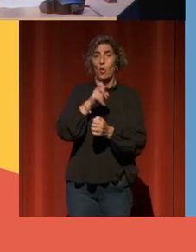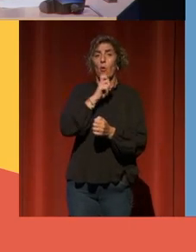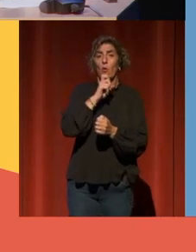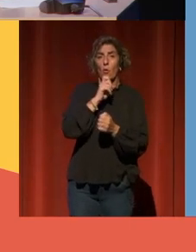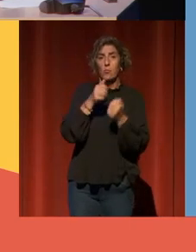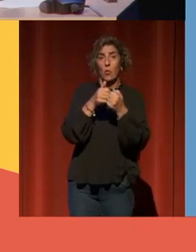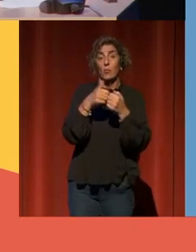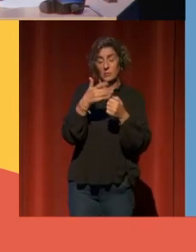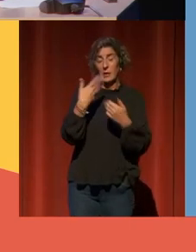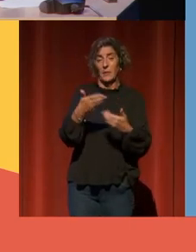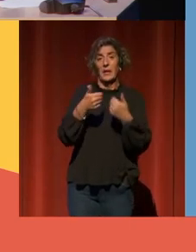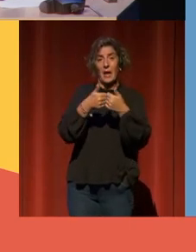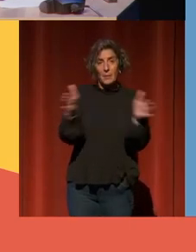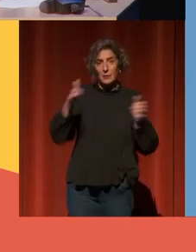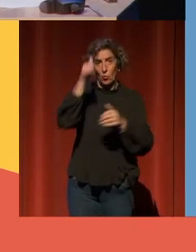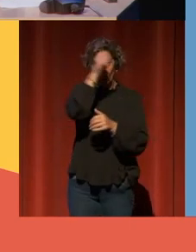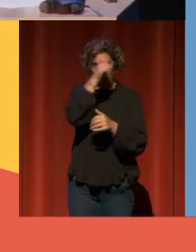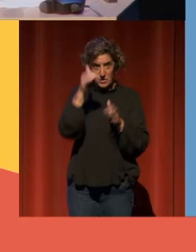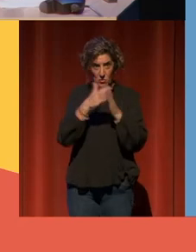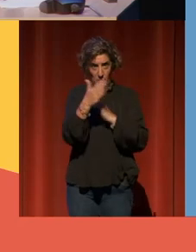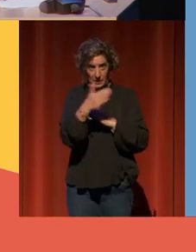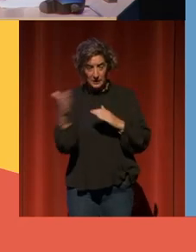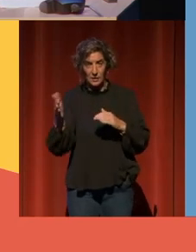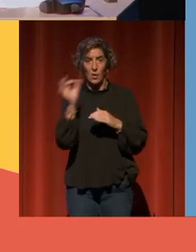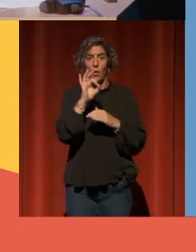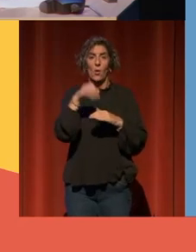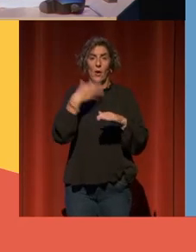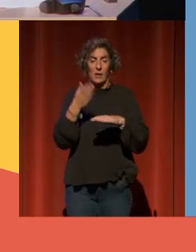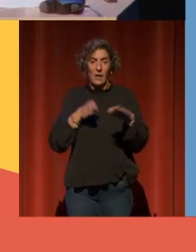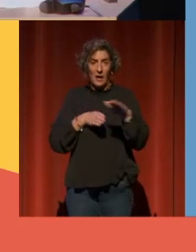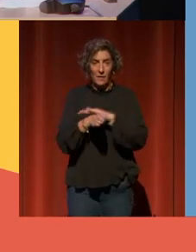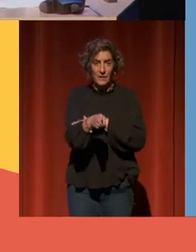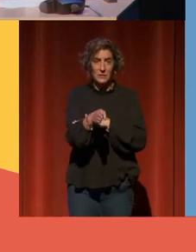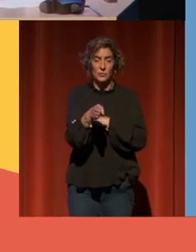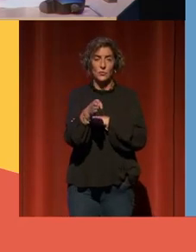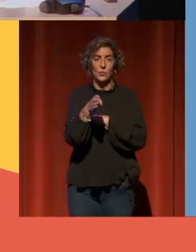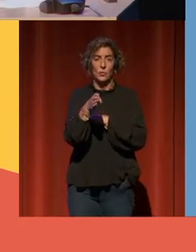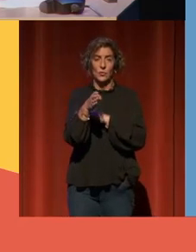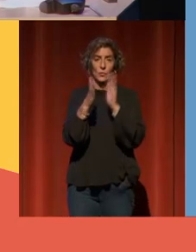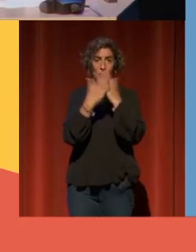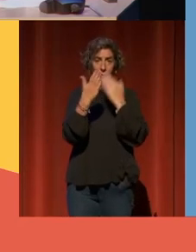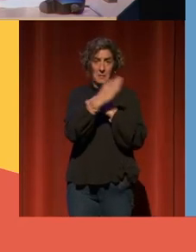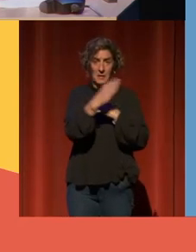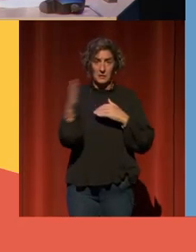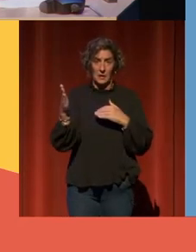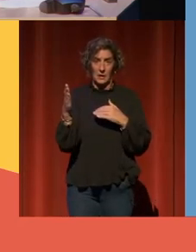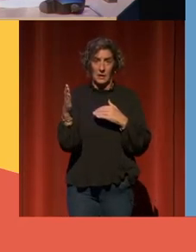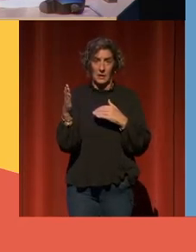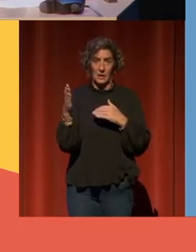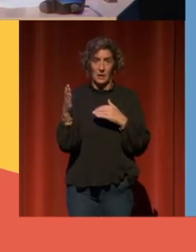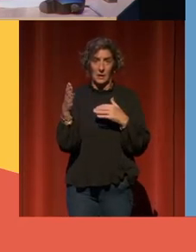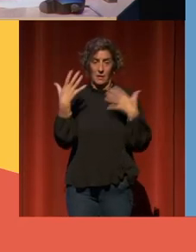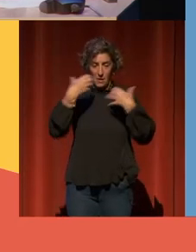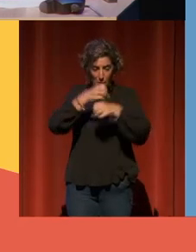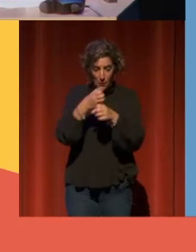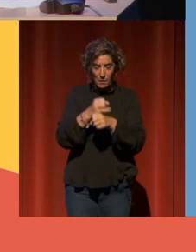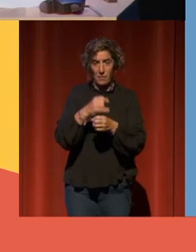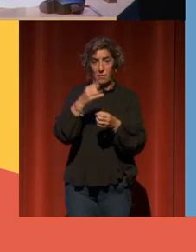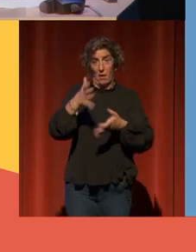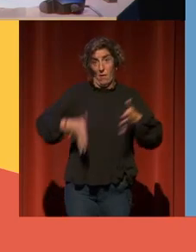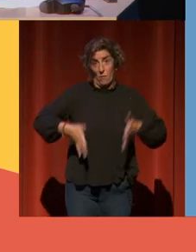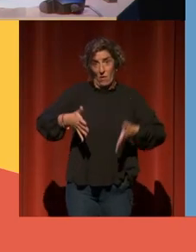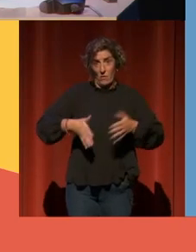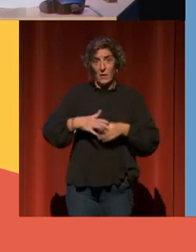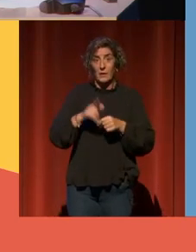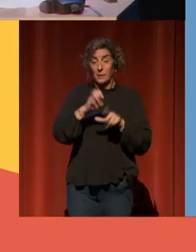domingos o acceso a las bibliotecas ciencia ciudadana etcétera en la